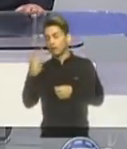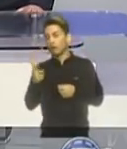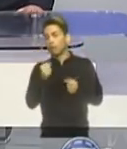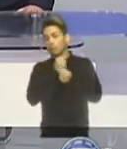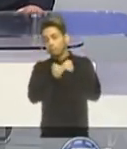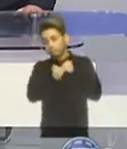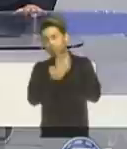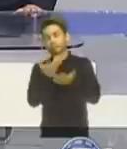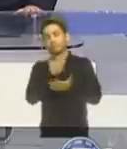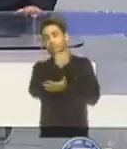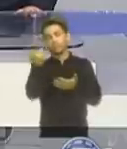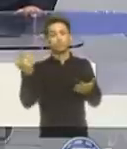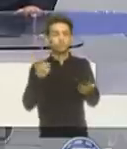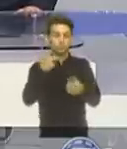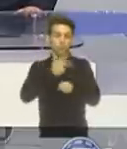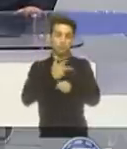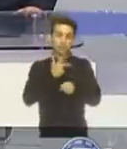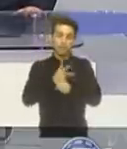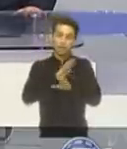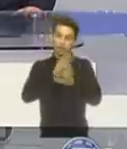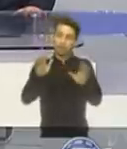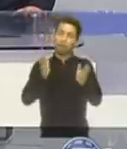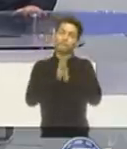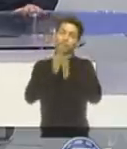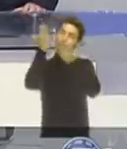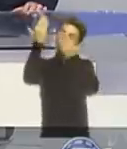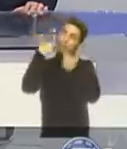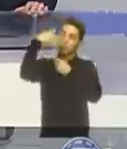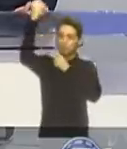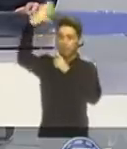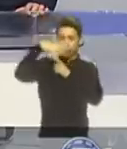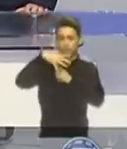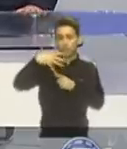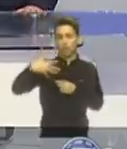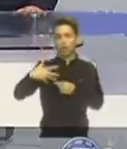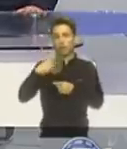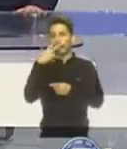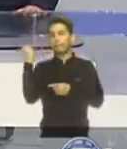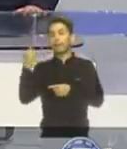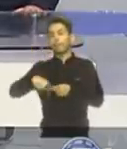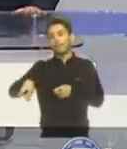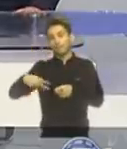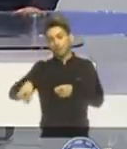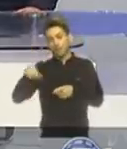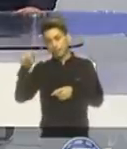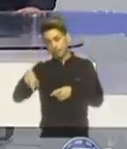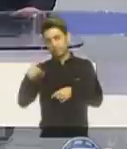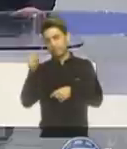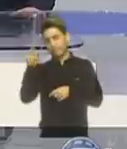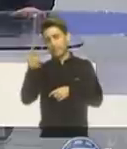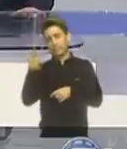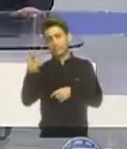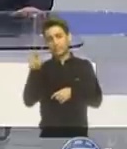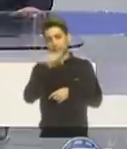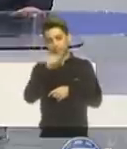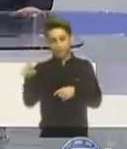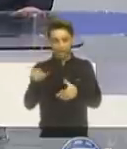la población. Así que pues pedimos la bendición del santo hermano Pedro para los guatemaltecos en este su fin de semana. Vamos. Así es, Luis. Nos